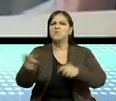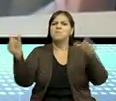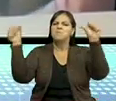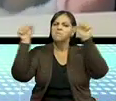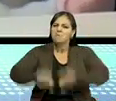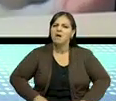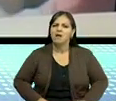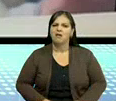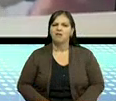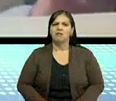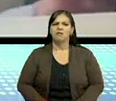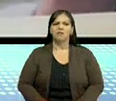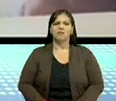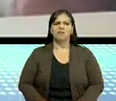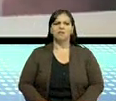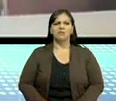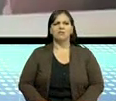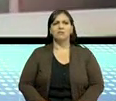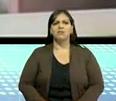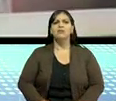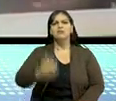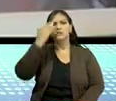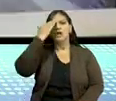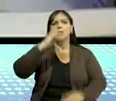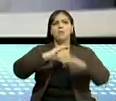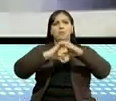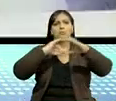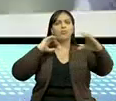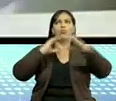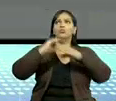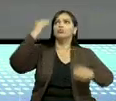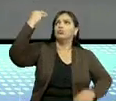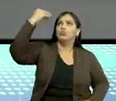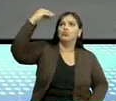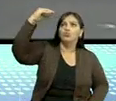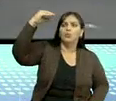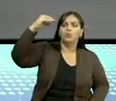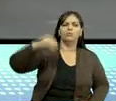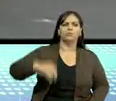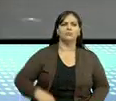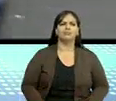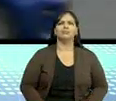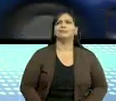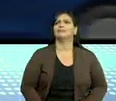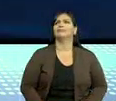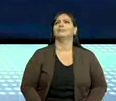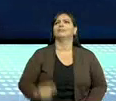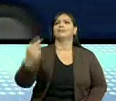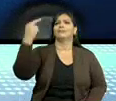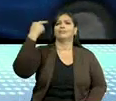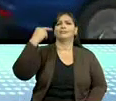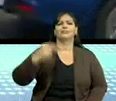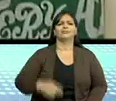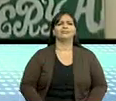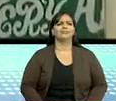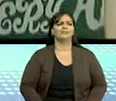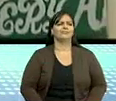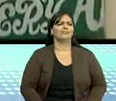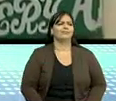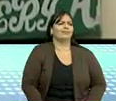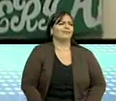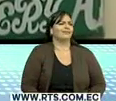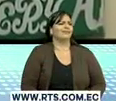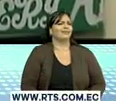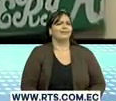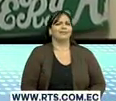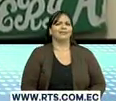polillas que no les preocupa la cámara. Nada. Mira la actitud. Le importa un comino que le vean la cara.